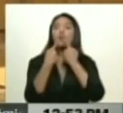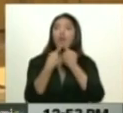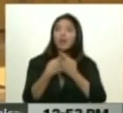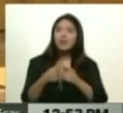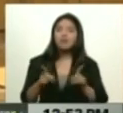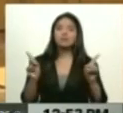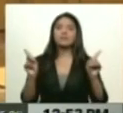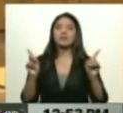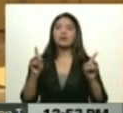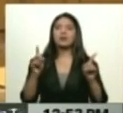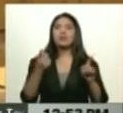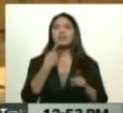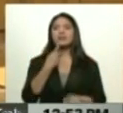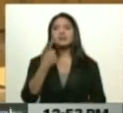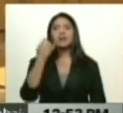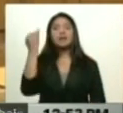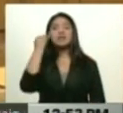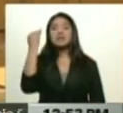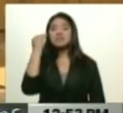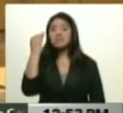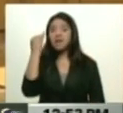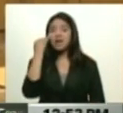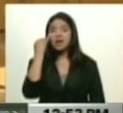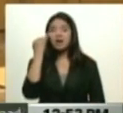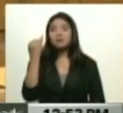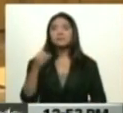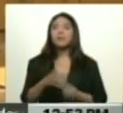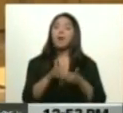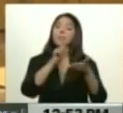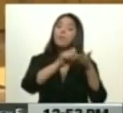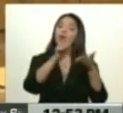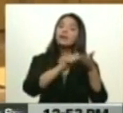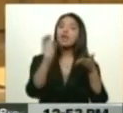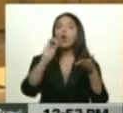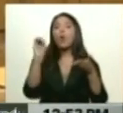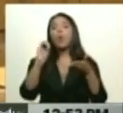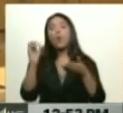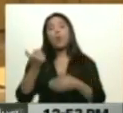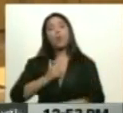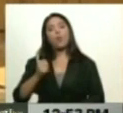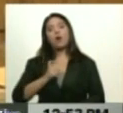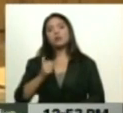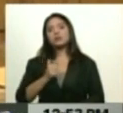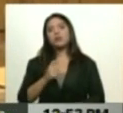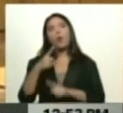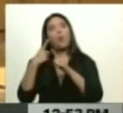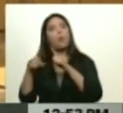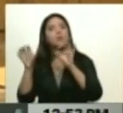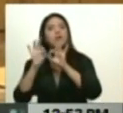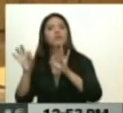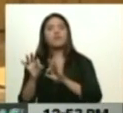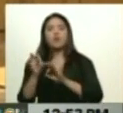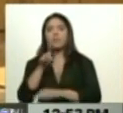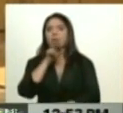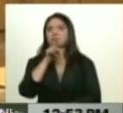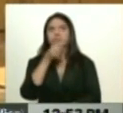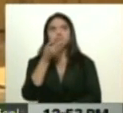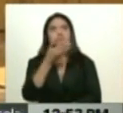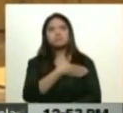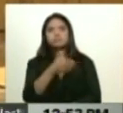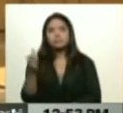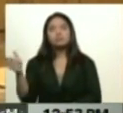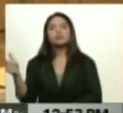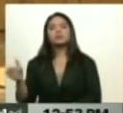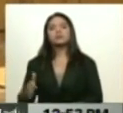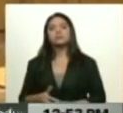sus pensamientos, ideas, opiniones de viva voz por escrito o mediante cualquier otra forma de expresión y de hacer